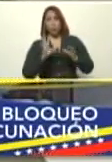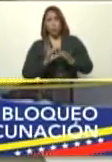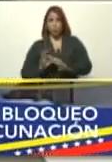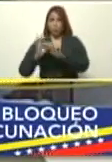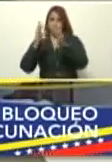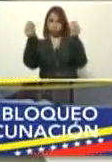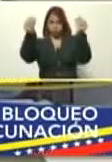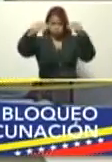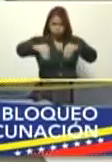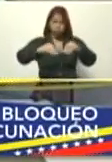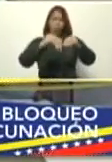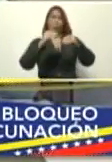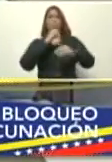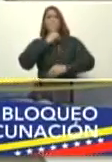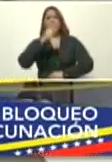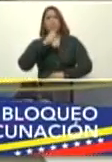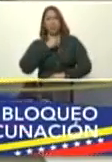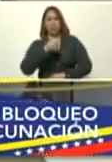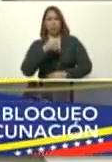de todos los visitantes,